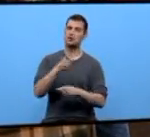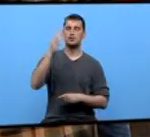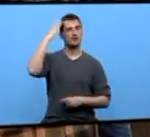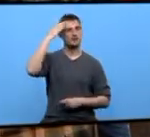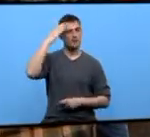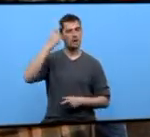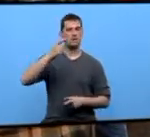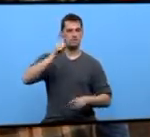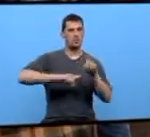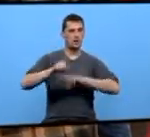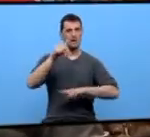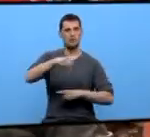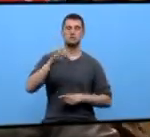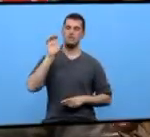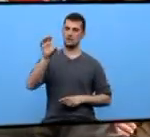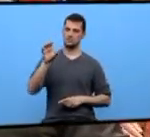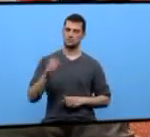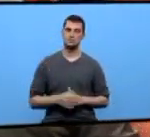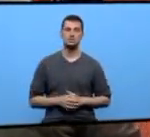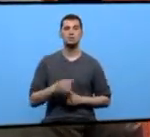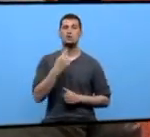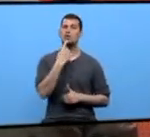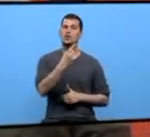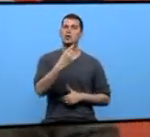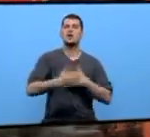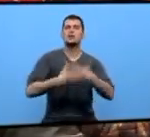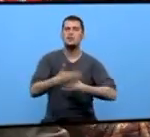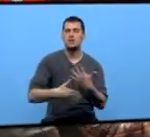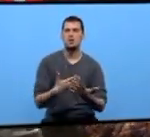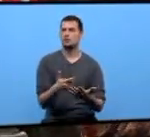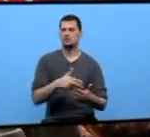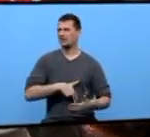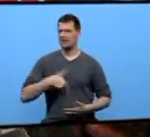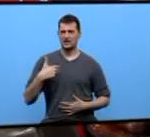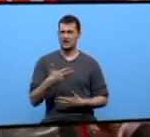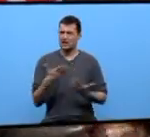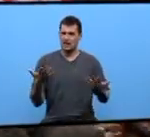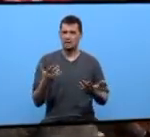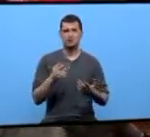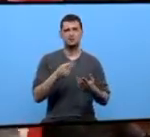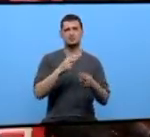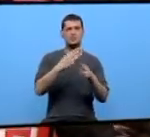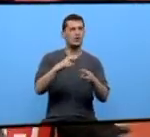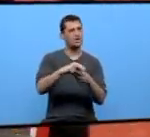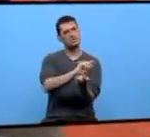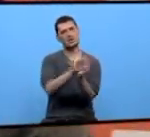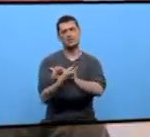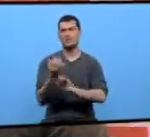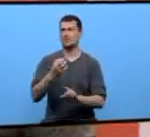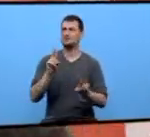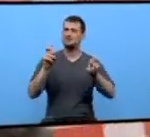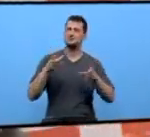problema deste país. Unha reactivación xeral co cambio de política ao nivel